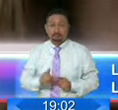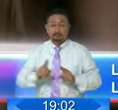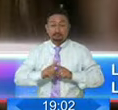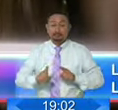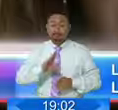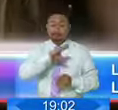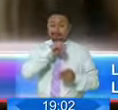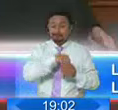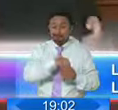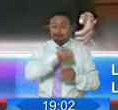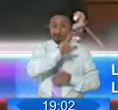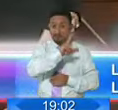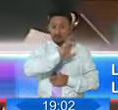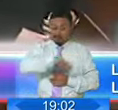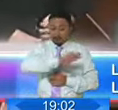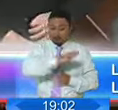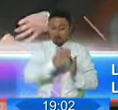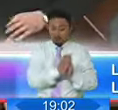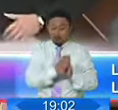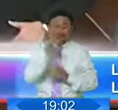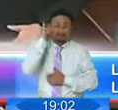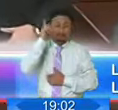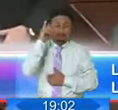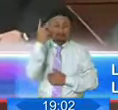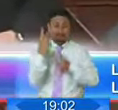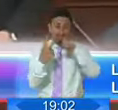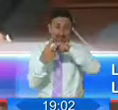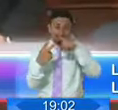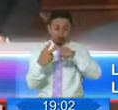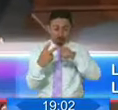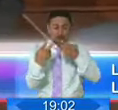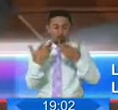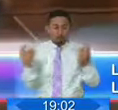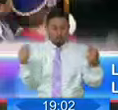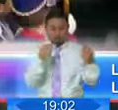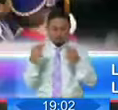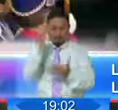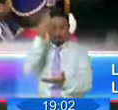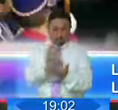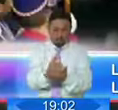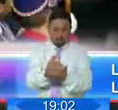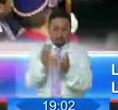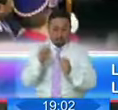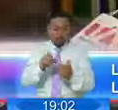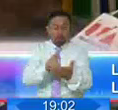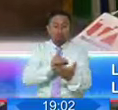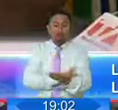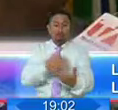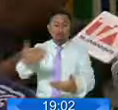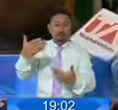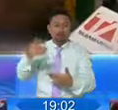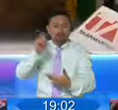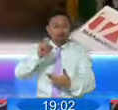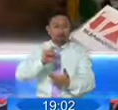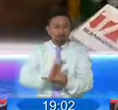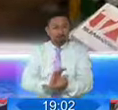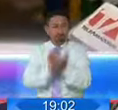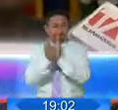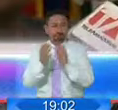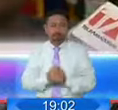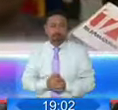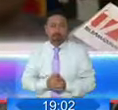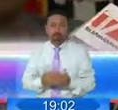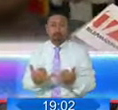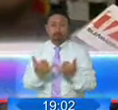País piden a sus líderes bajar el tono de la confrontación para poder salvar el llamado proyecto político. Yo creo que los calificativos,